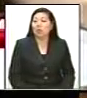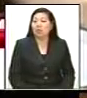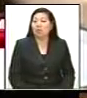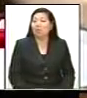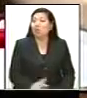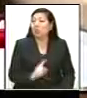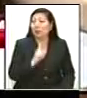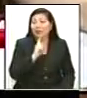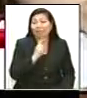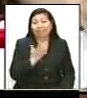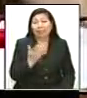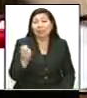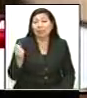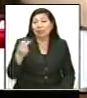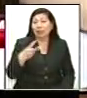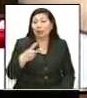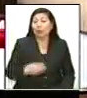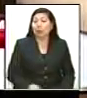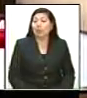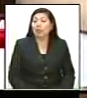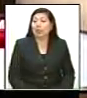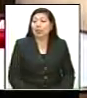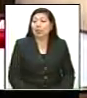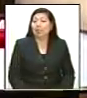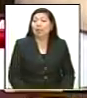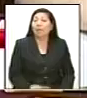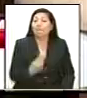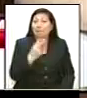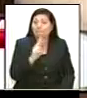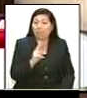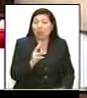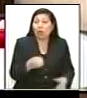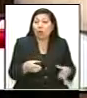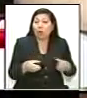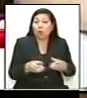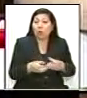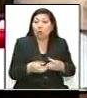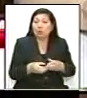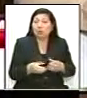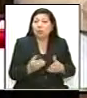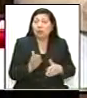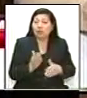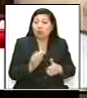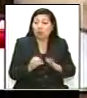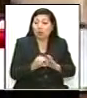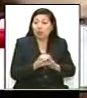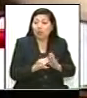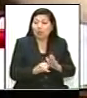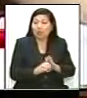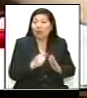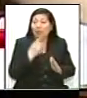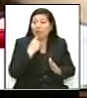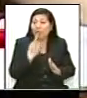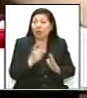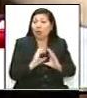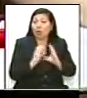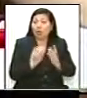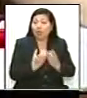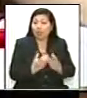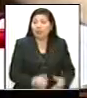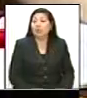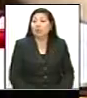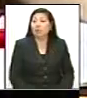que no es el caso. Segundo, la determinación de la comisión de una infracción constitucional establecida por el Congreso de la